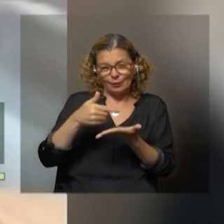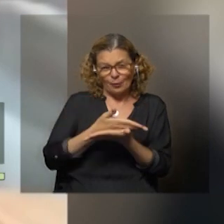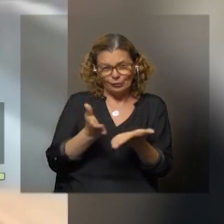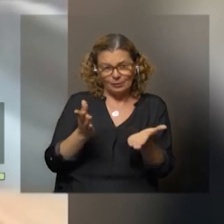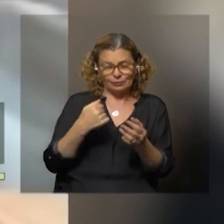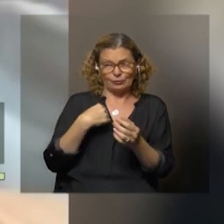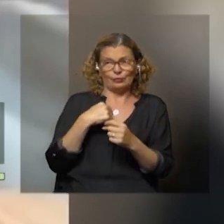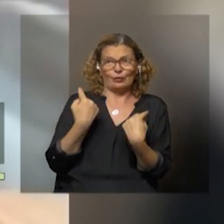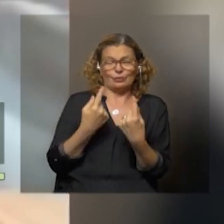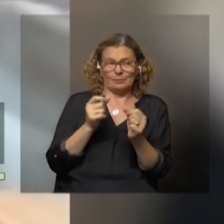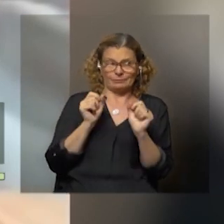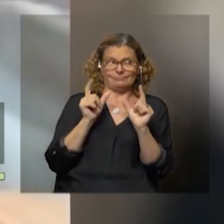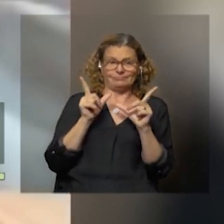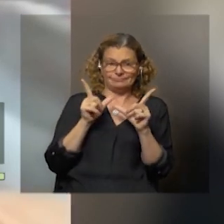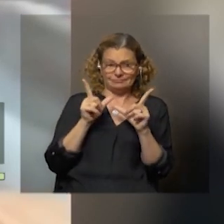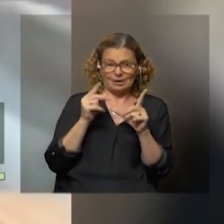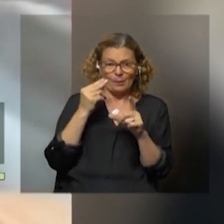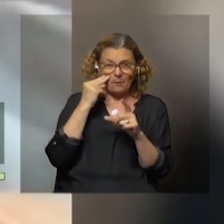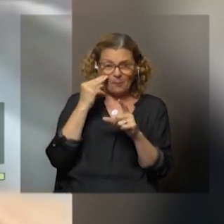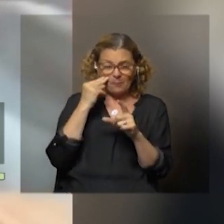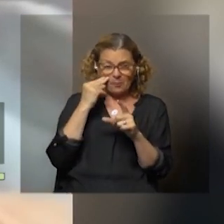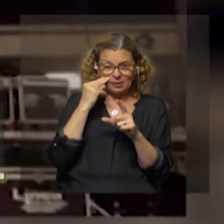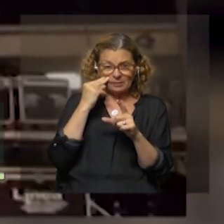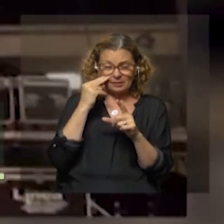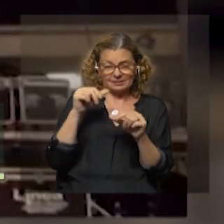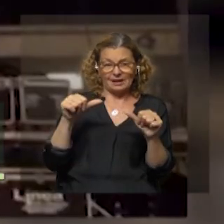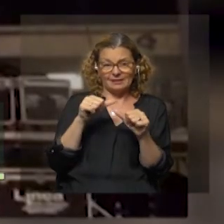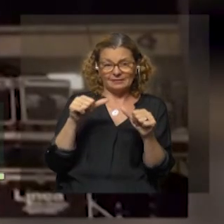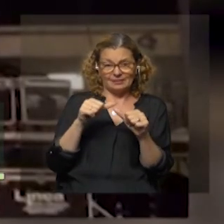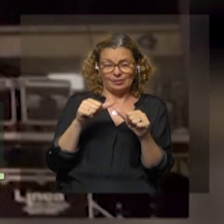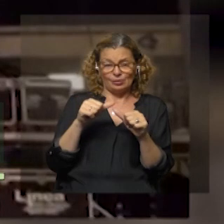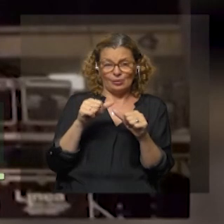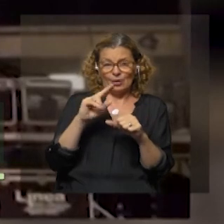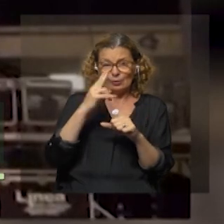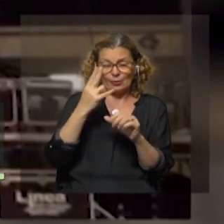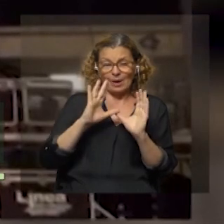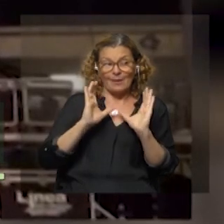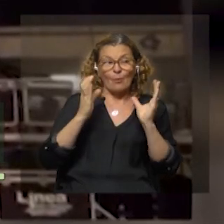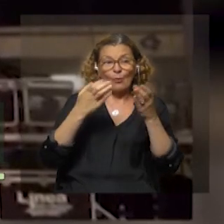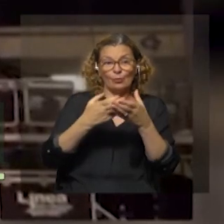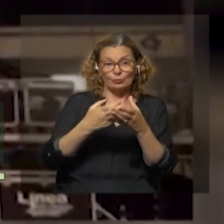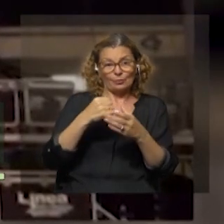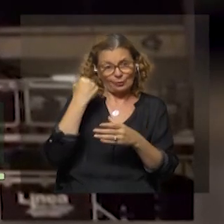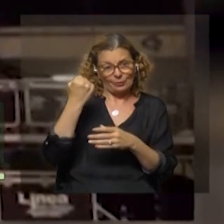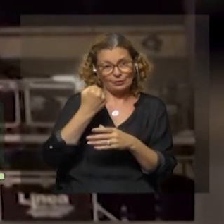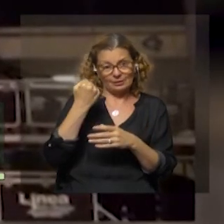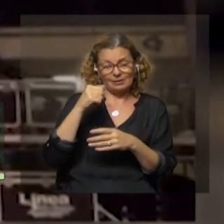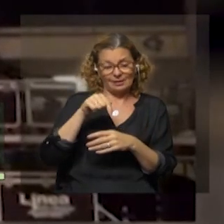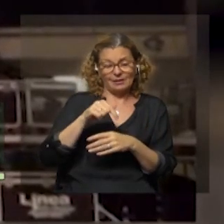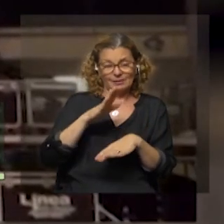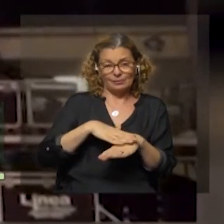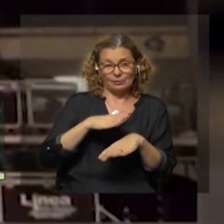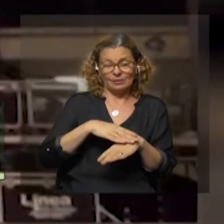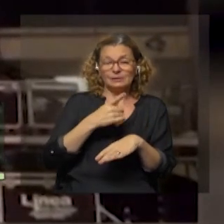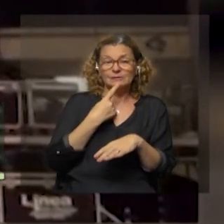todos perplejos yo creo que el daño que se le ha ocasionado se le está ocasionando al Uruguay en el mundo es brutal y Acá hay